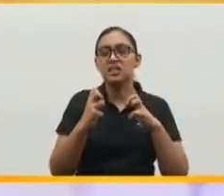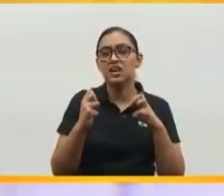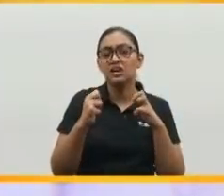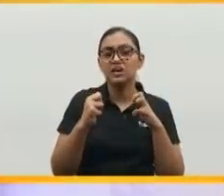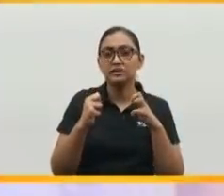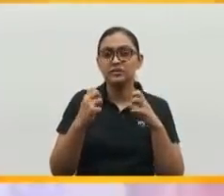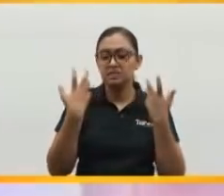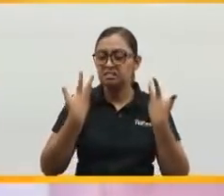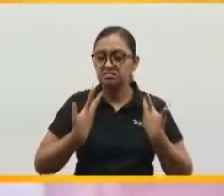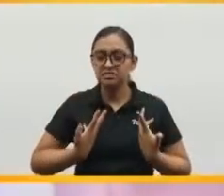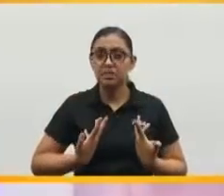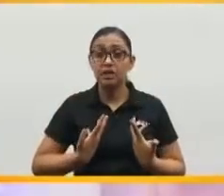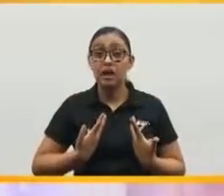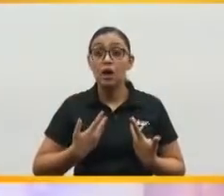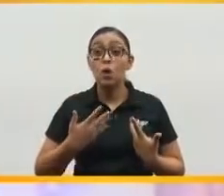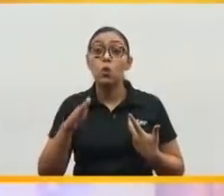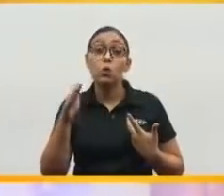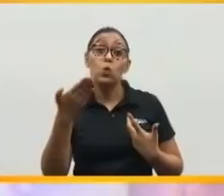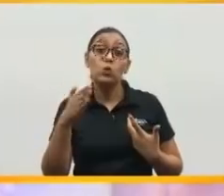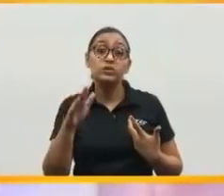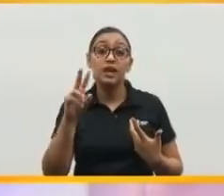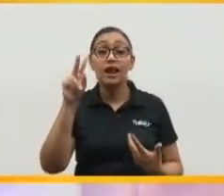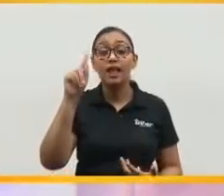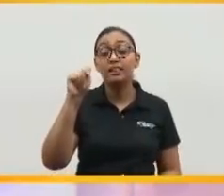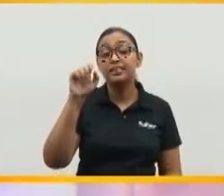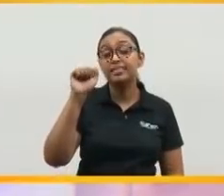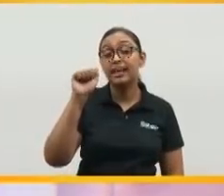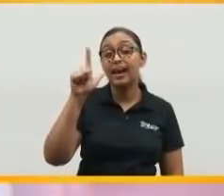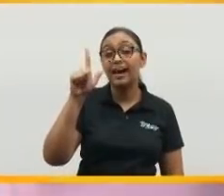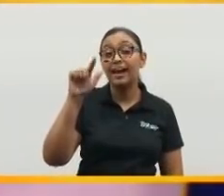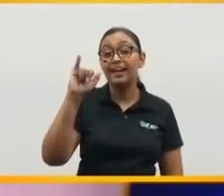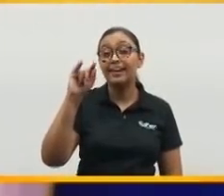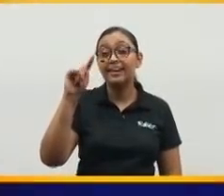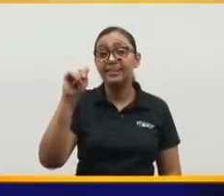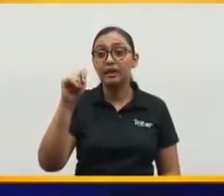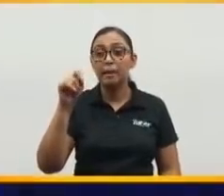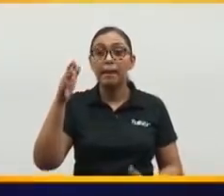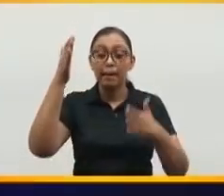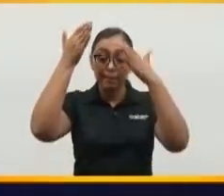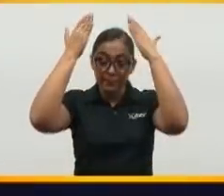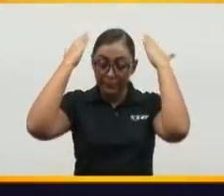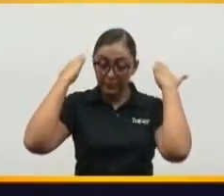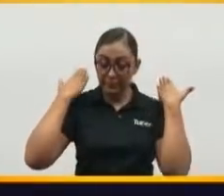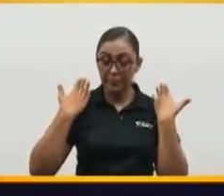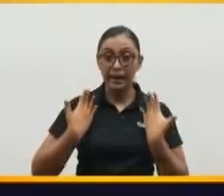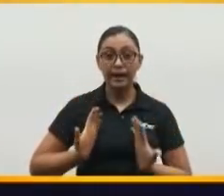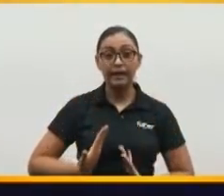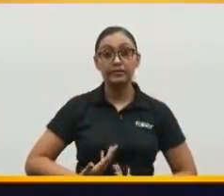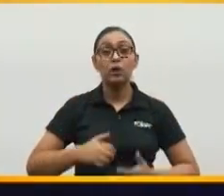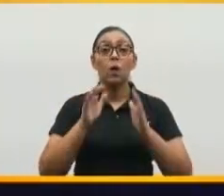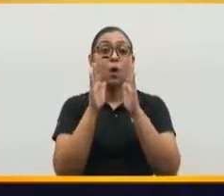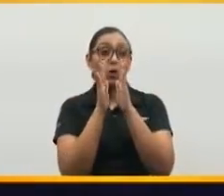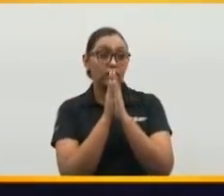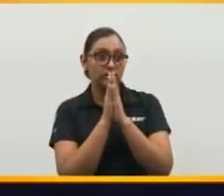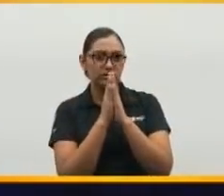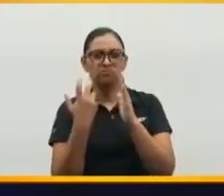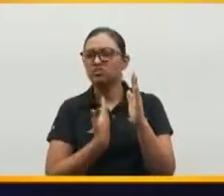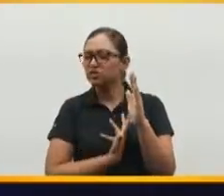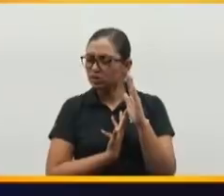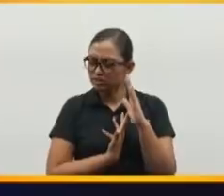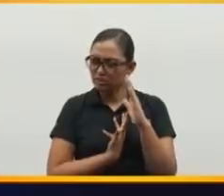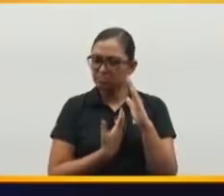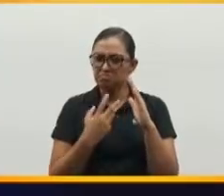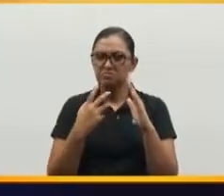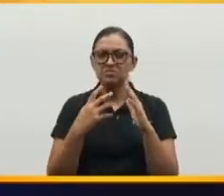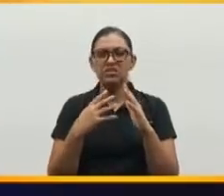oraciones, utilizan el talit, que es el manto de oración. ¿Cómo se llama el manto de oración? El talit. No nos vamos a detener a